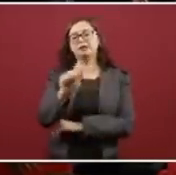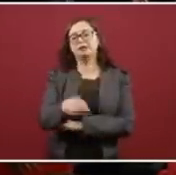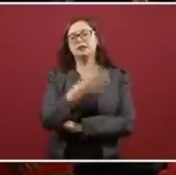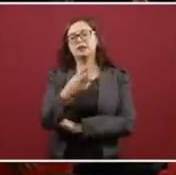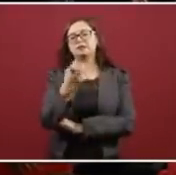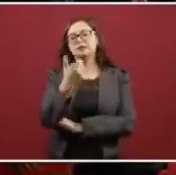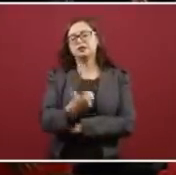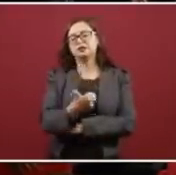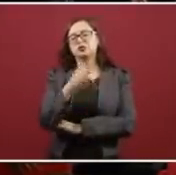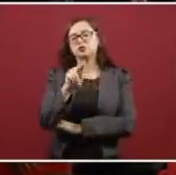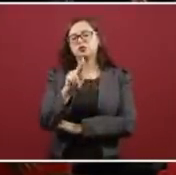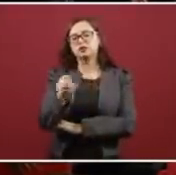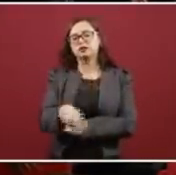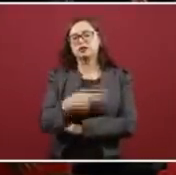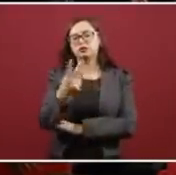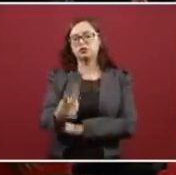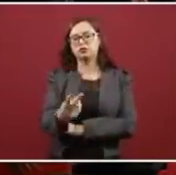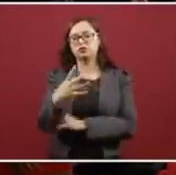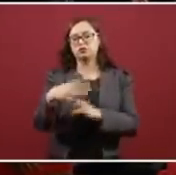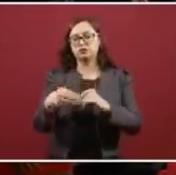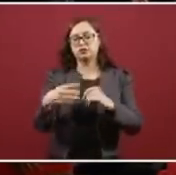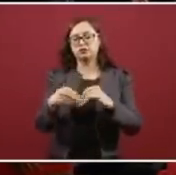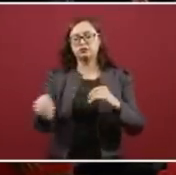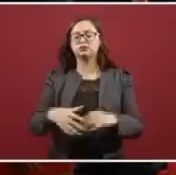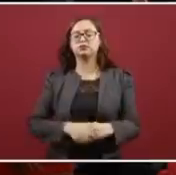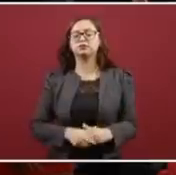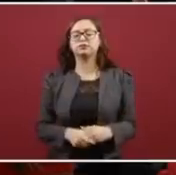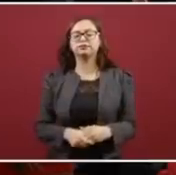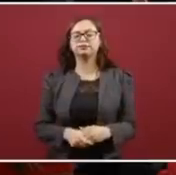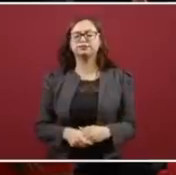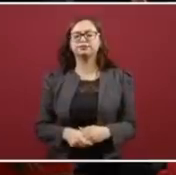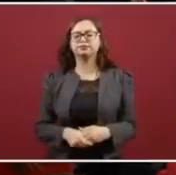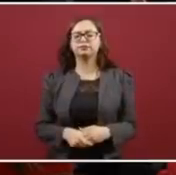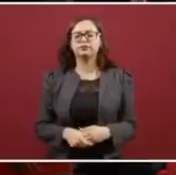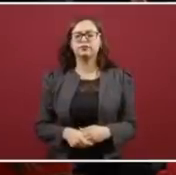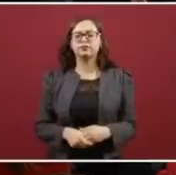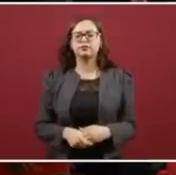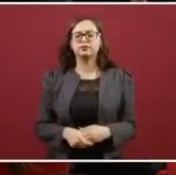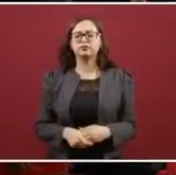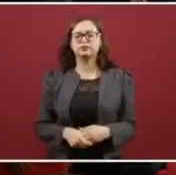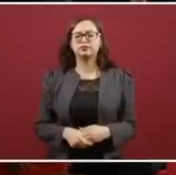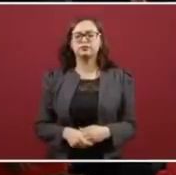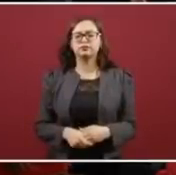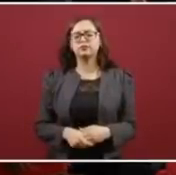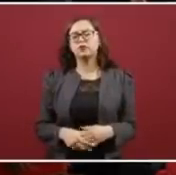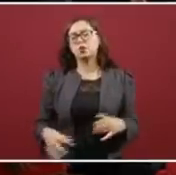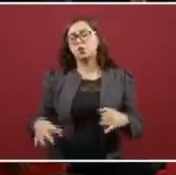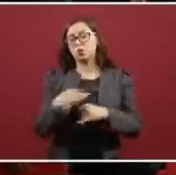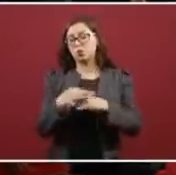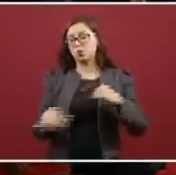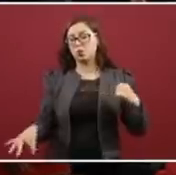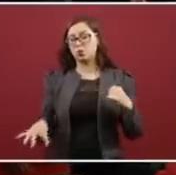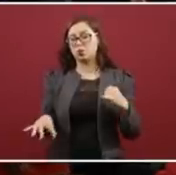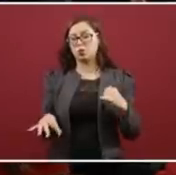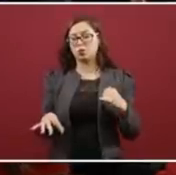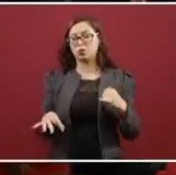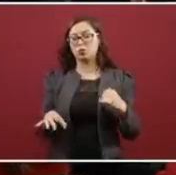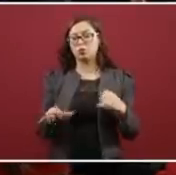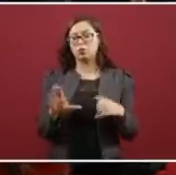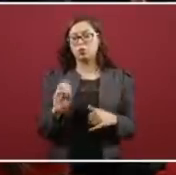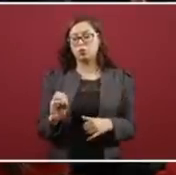centavos y de las más caras el décimo lugar lo tiene la gasolinera en